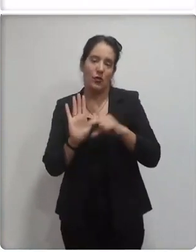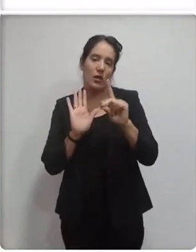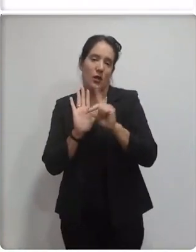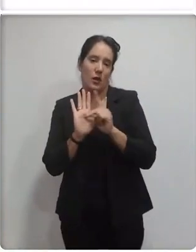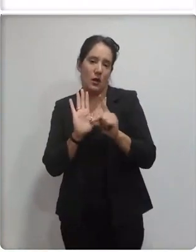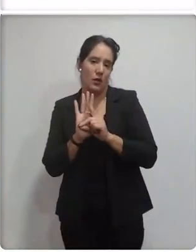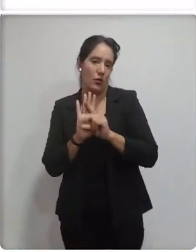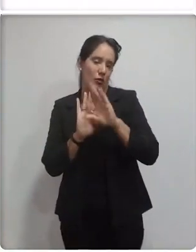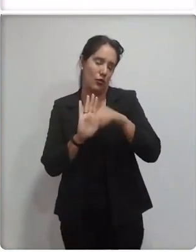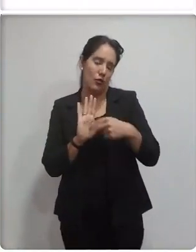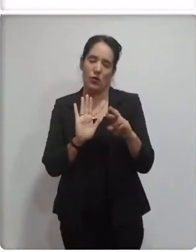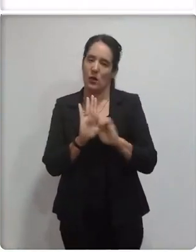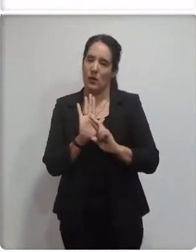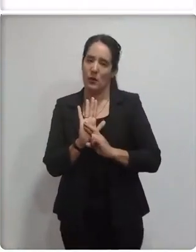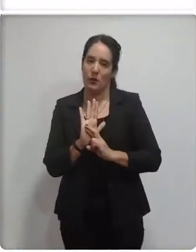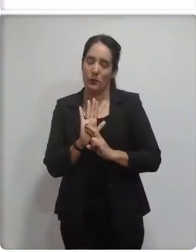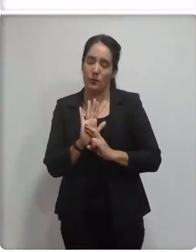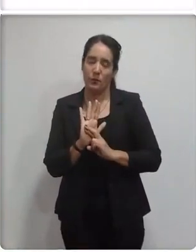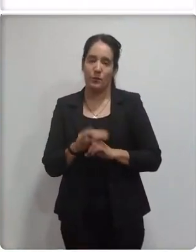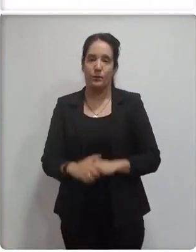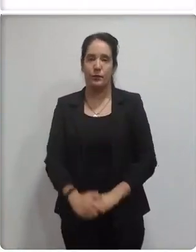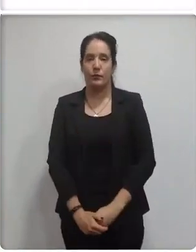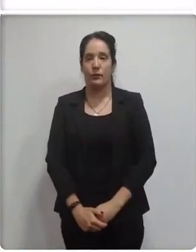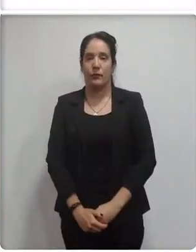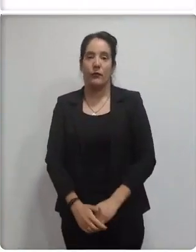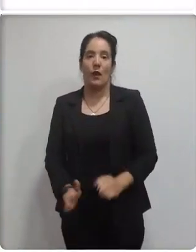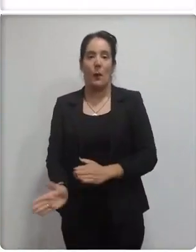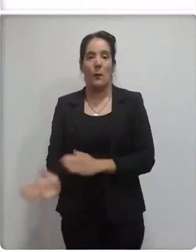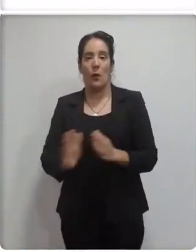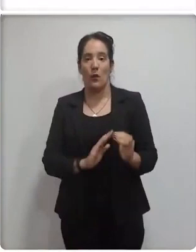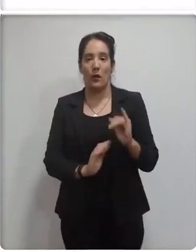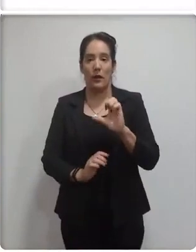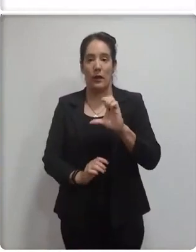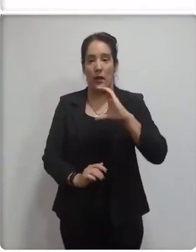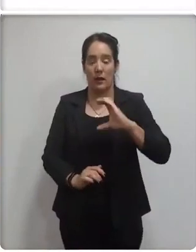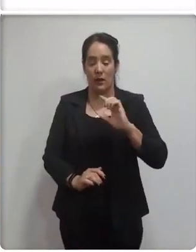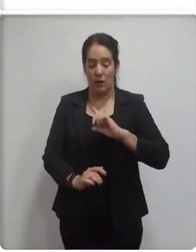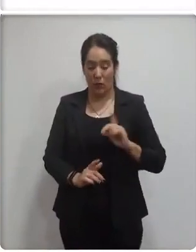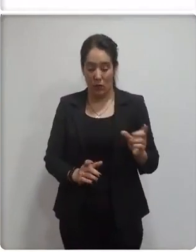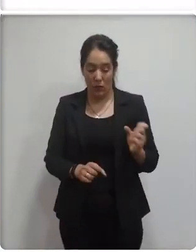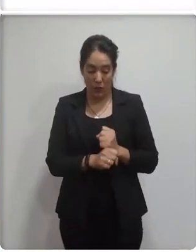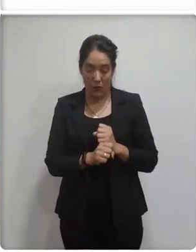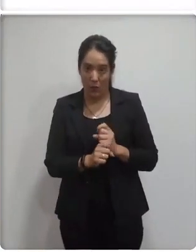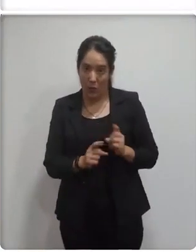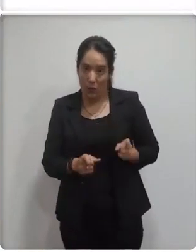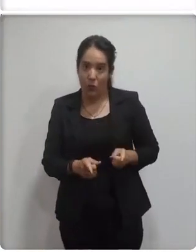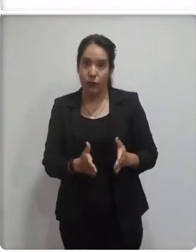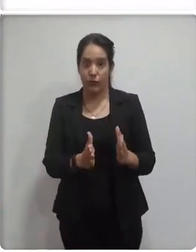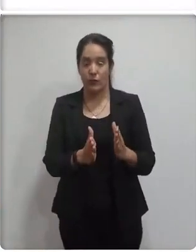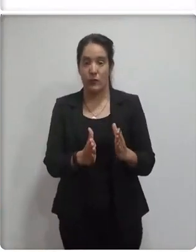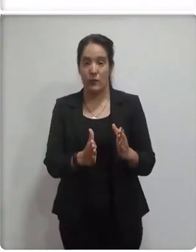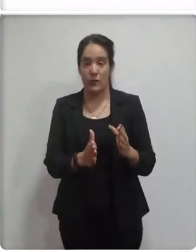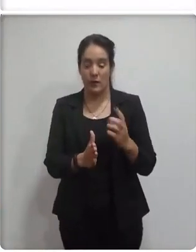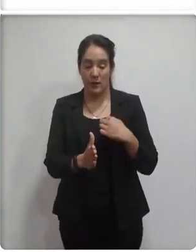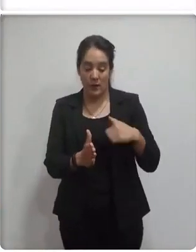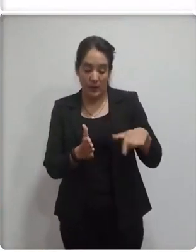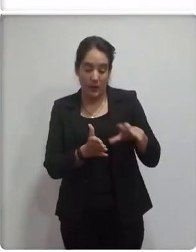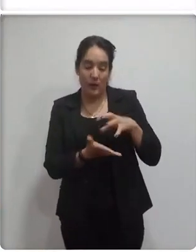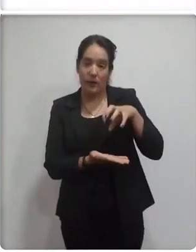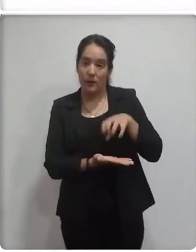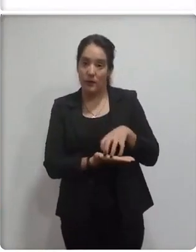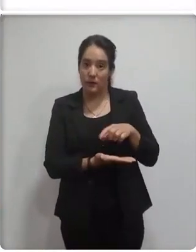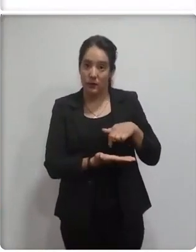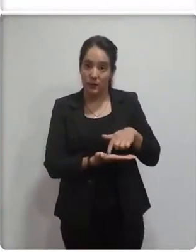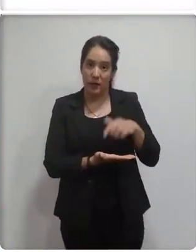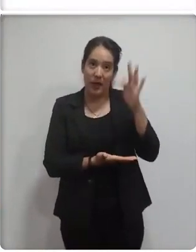ordenanzas. Y por otro lado, el IEX en forma paralela, como yo les decía, dentro del área que ellos tienen de evaluación